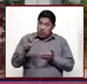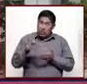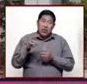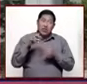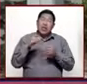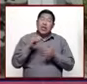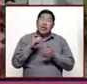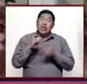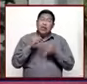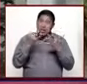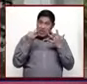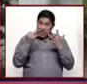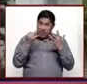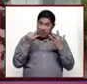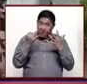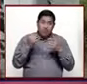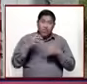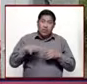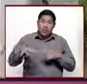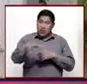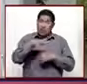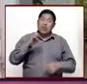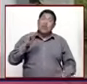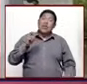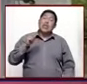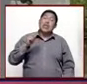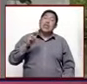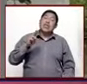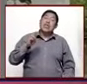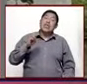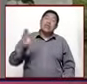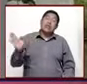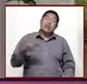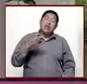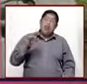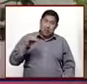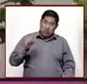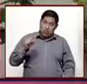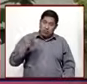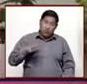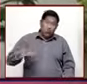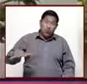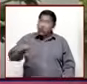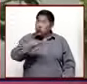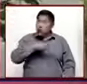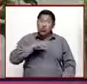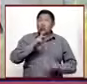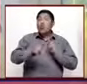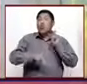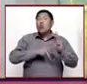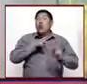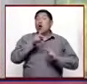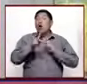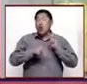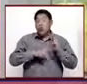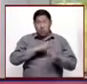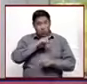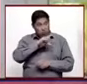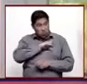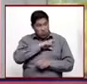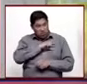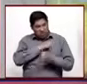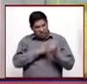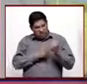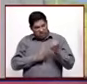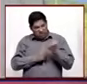de los secuestros han sido en el municipio de Entre Ríos. Es por eso que la población, la policía, están reforzando la seguridad